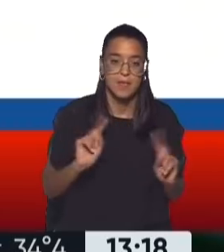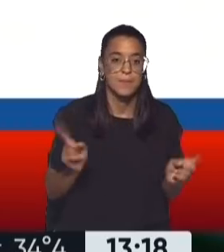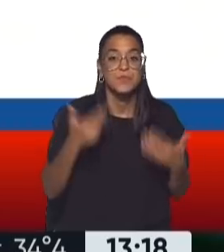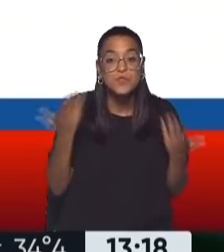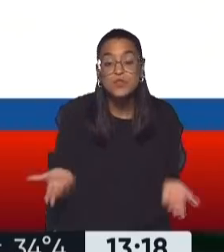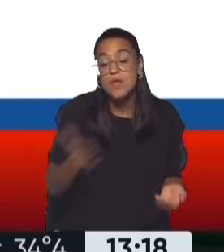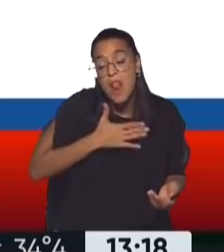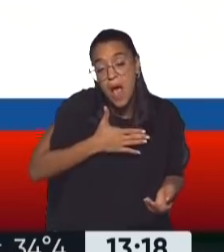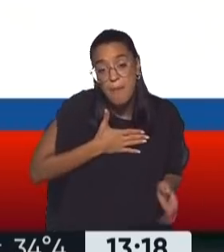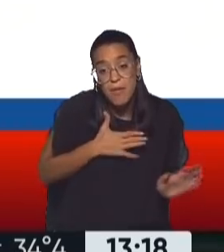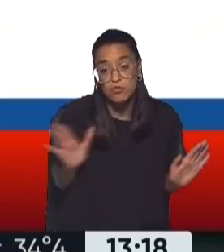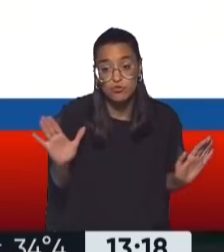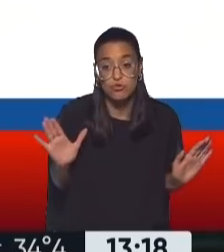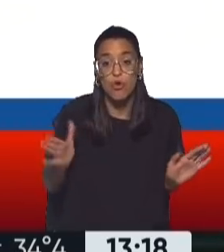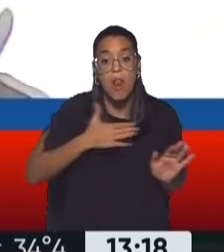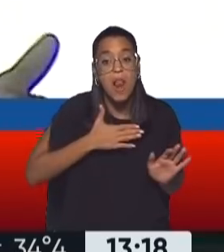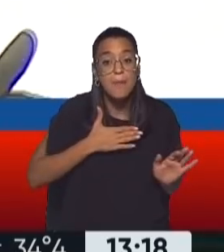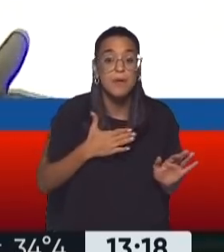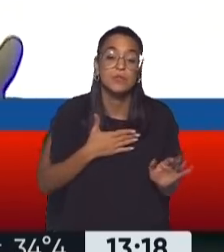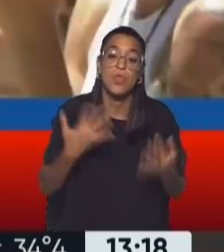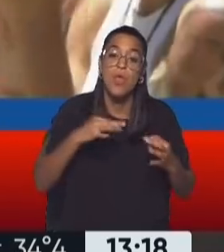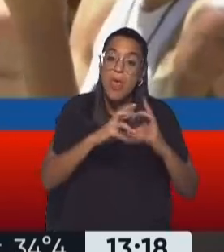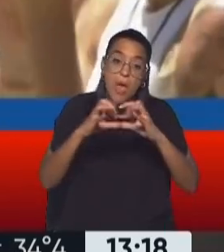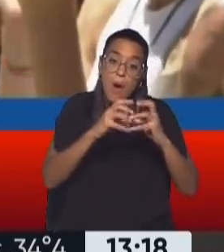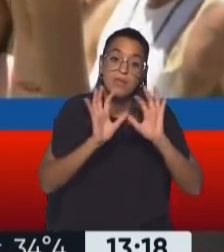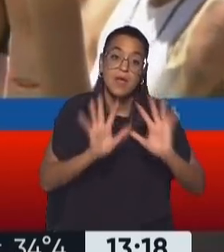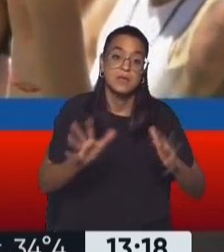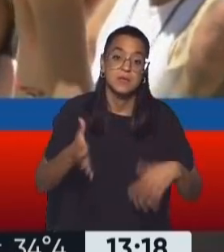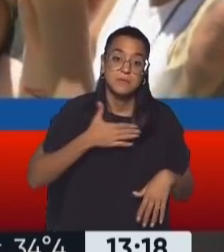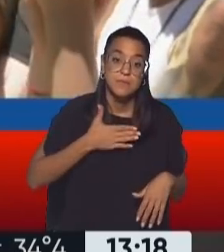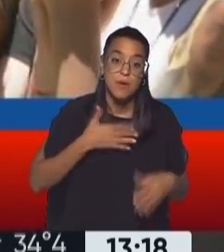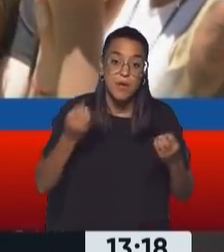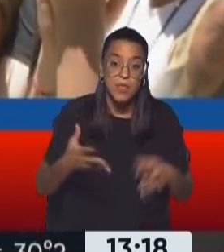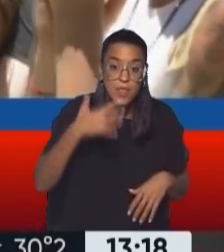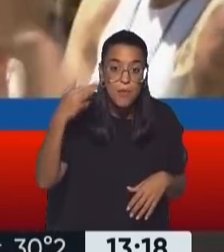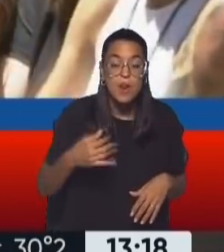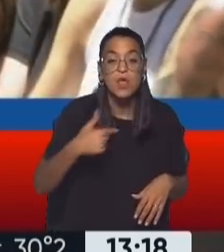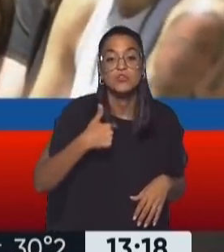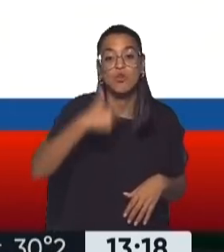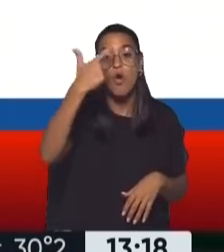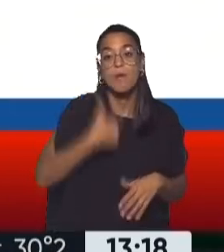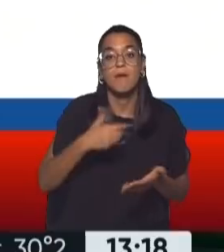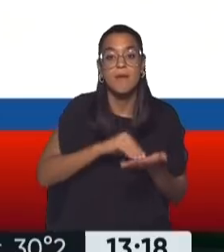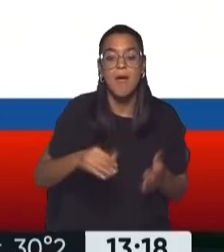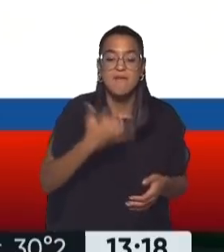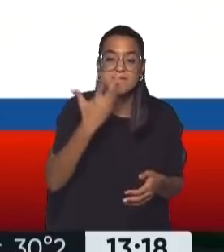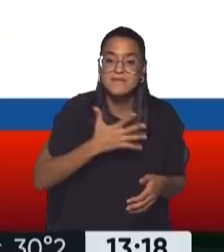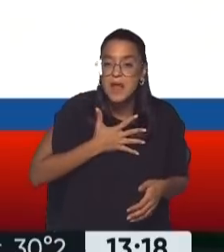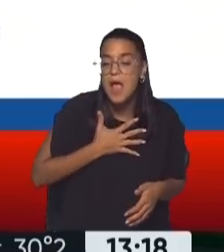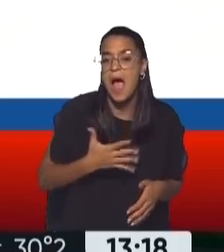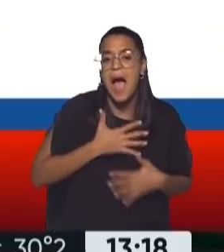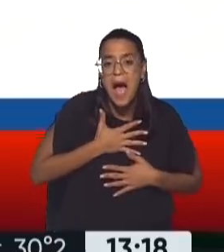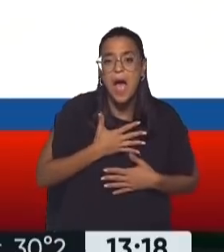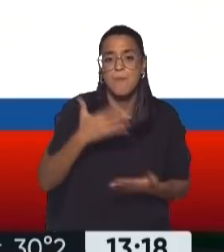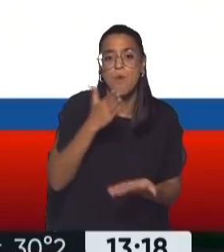que lamento tener que dar estos debates. Porque la verdad, como soy un hombre del derecho y amo el Estado de Derecho y